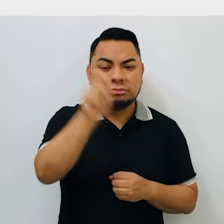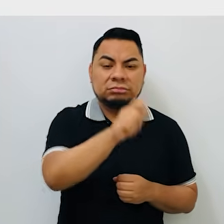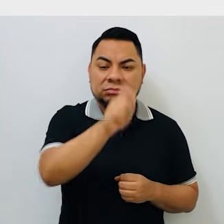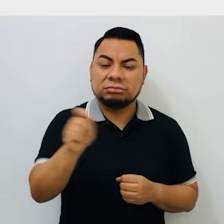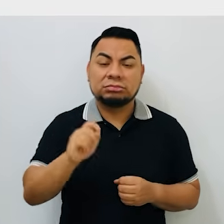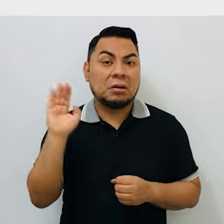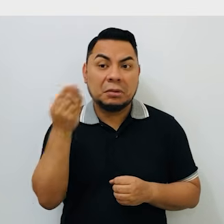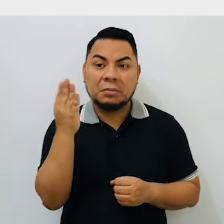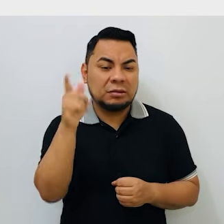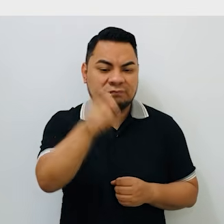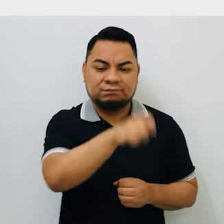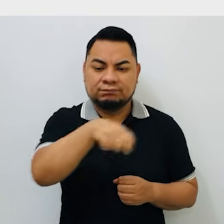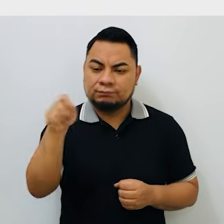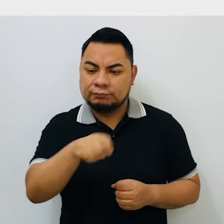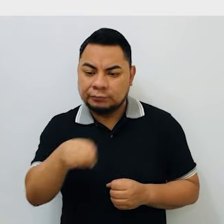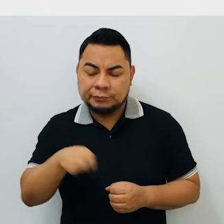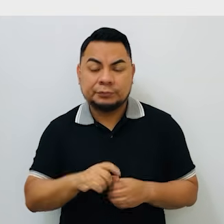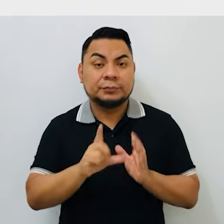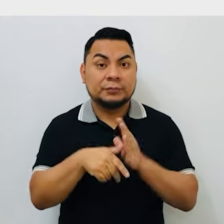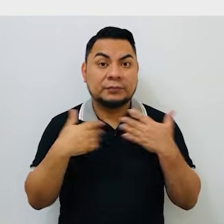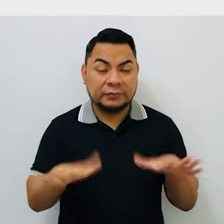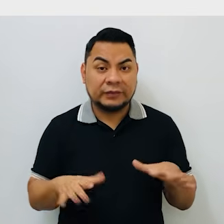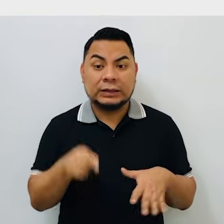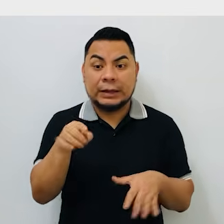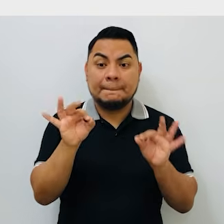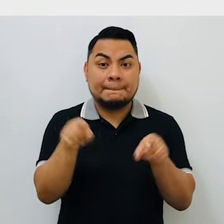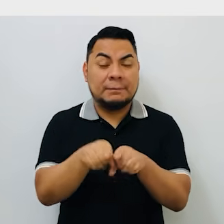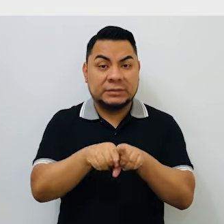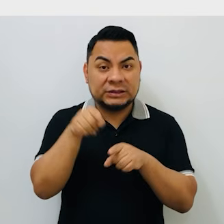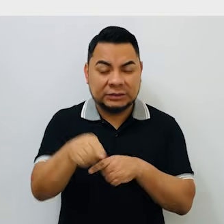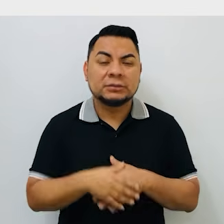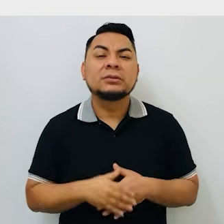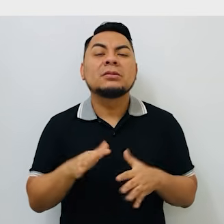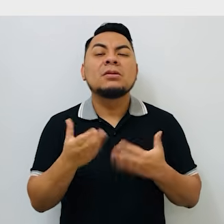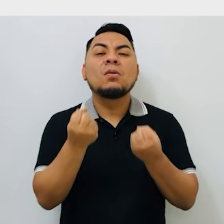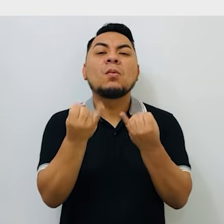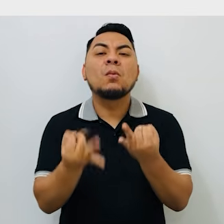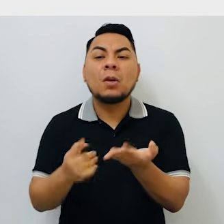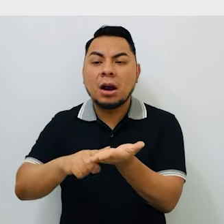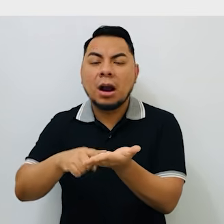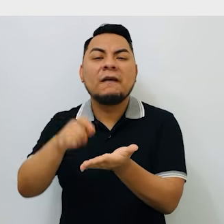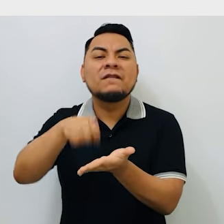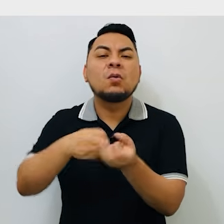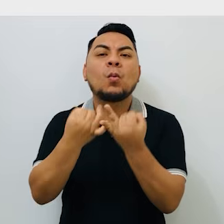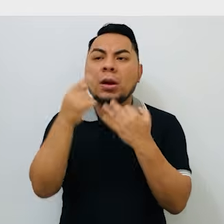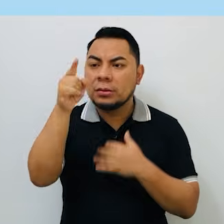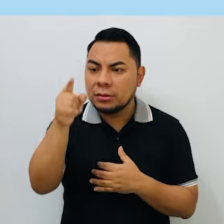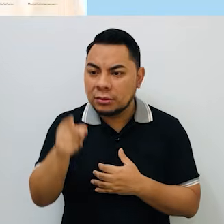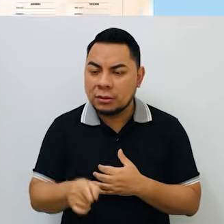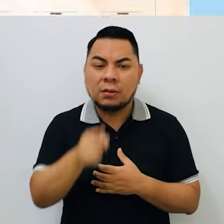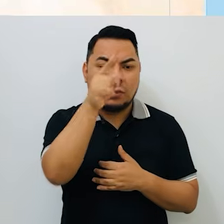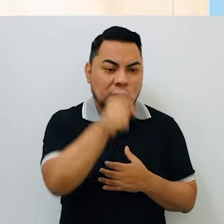la persona que no fue a votar. Enseguida, en la misma lista de electores, cuenta las huellas o las